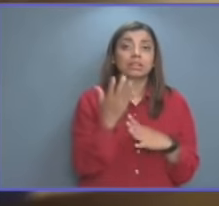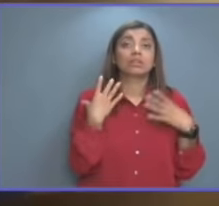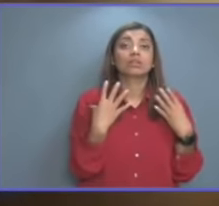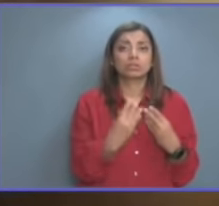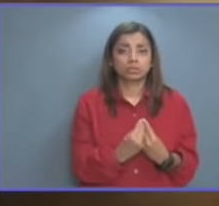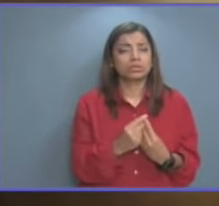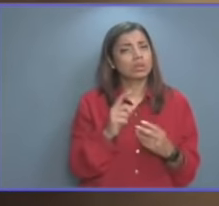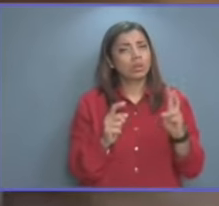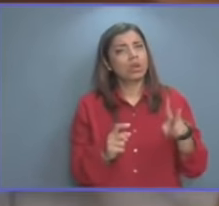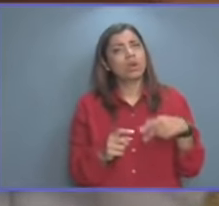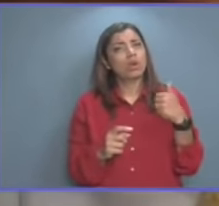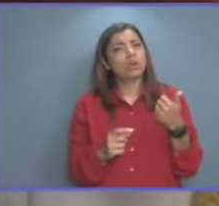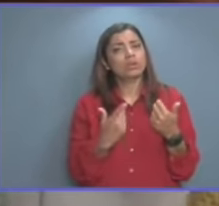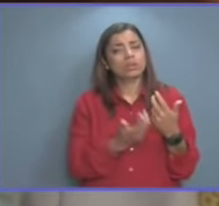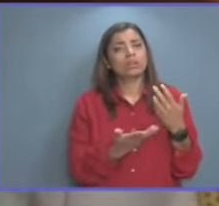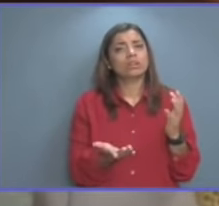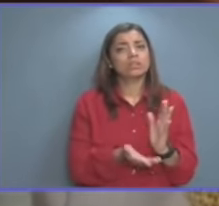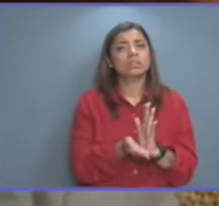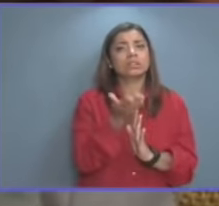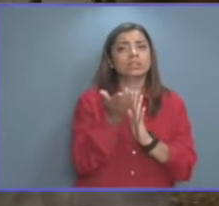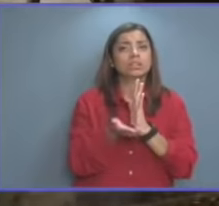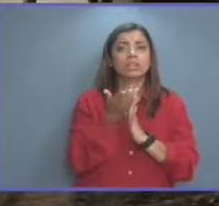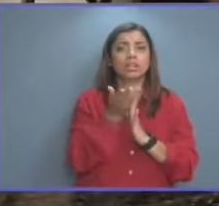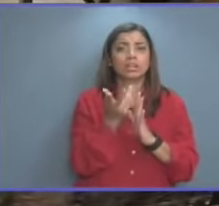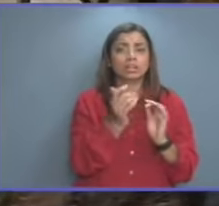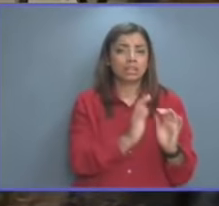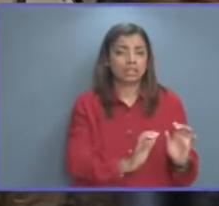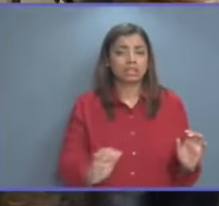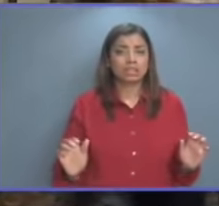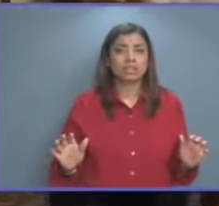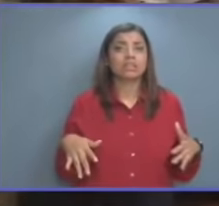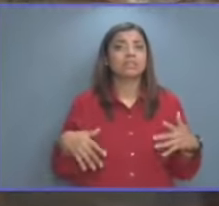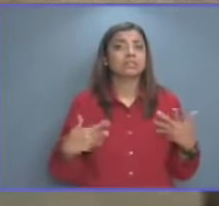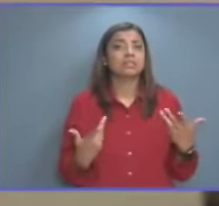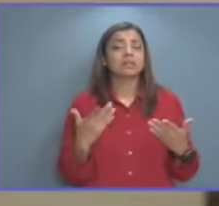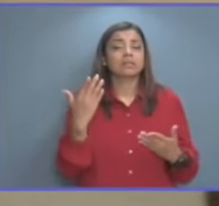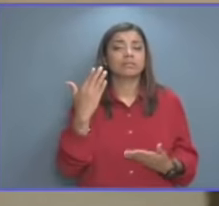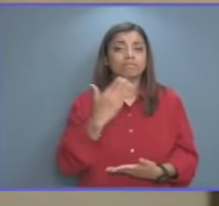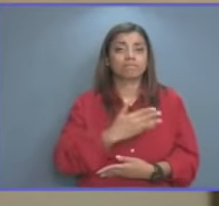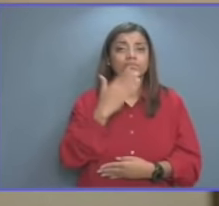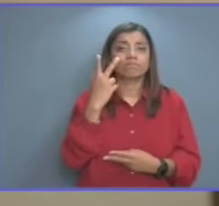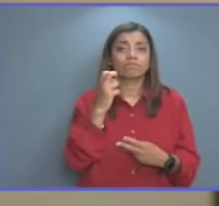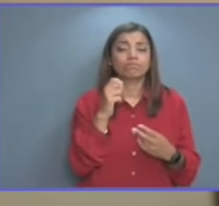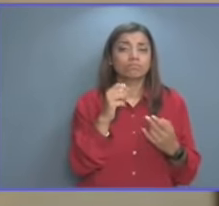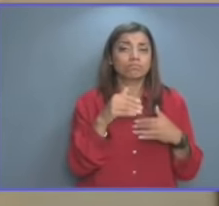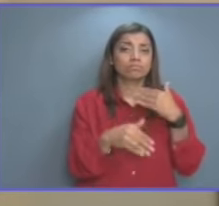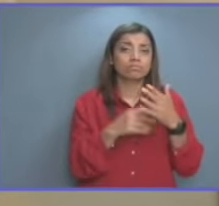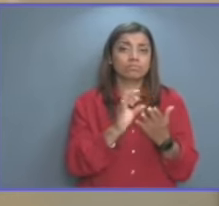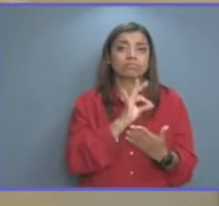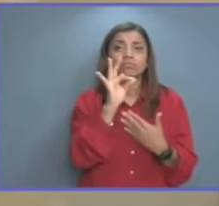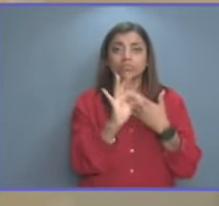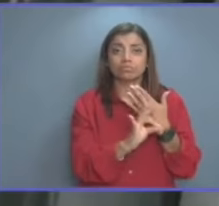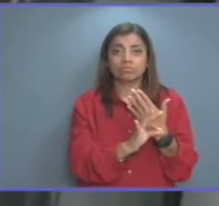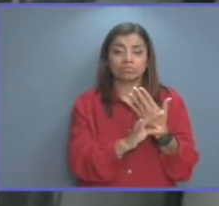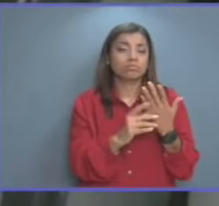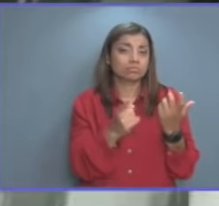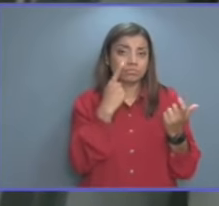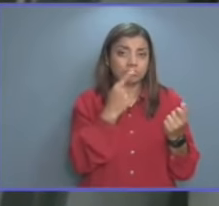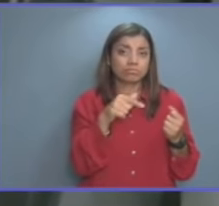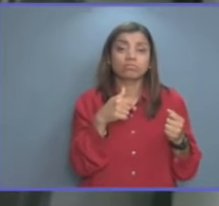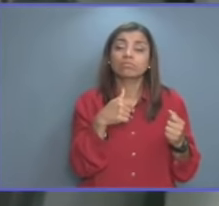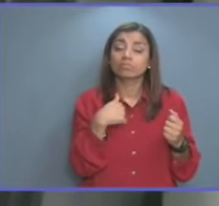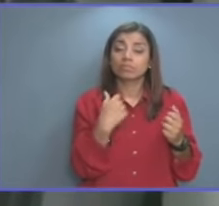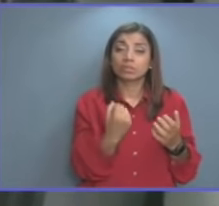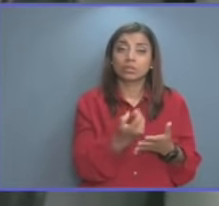las apuestas primordiales desde el desarrollo de la primera infancia y el cierre de la brecha digital por medio de programas como mi nueva escuela